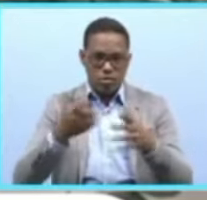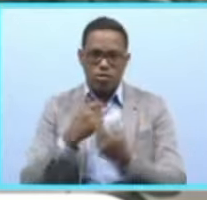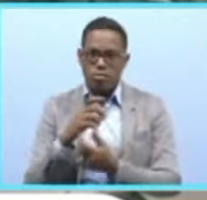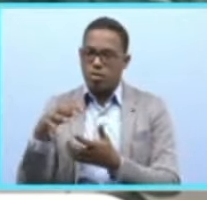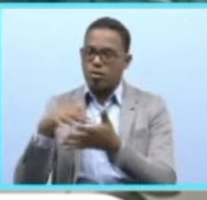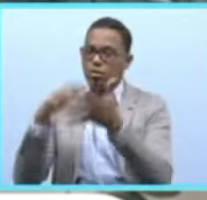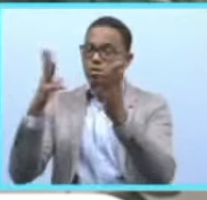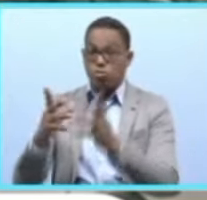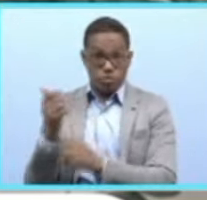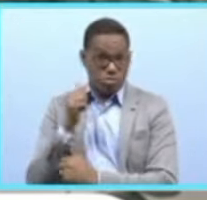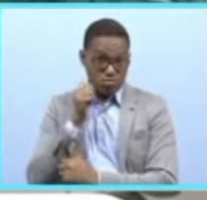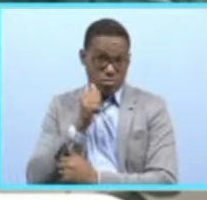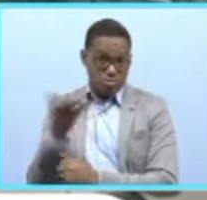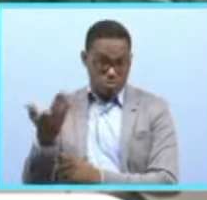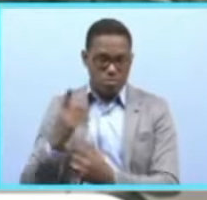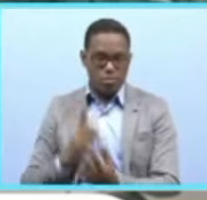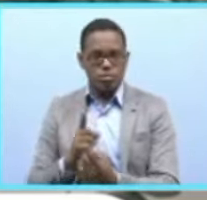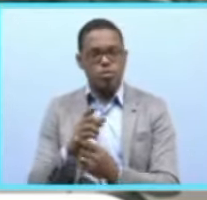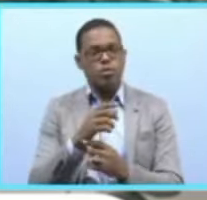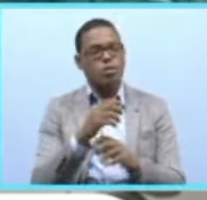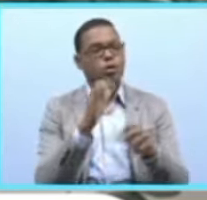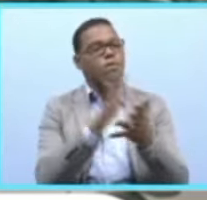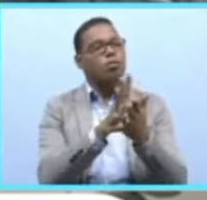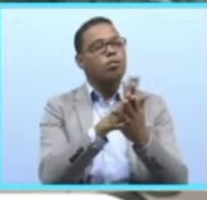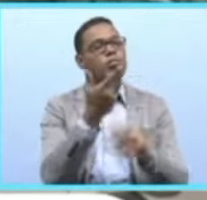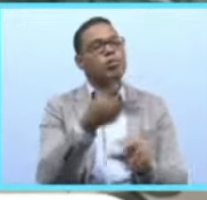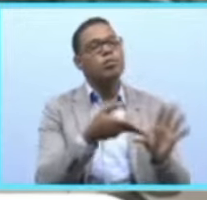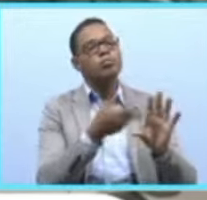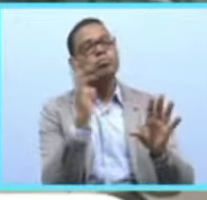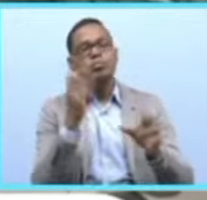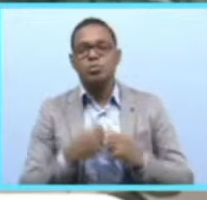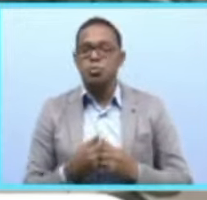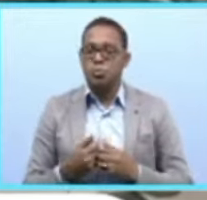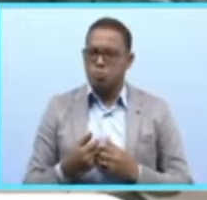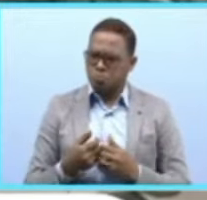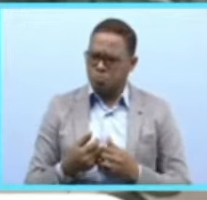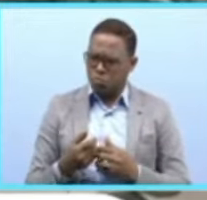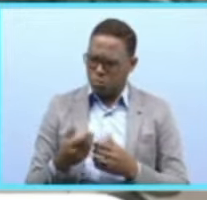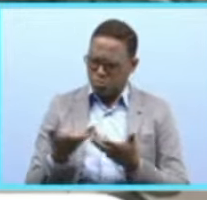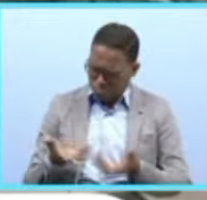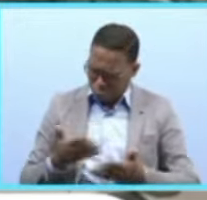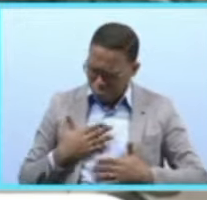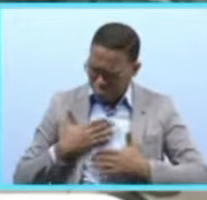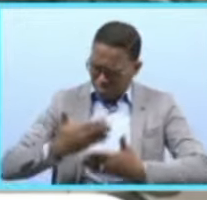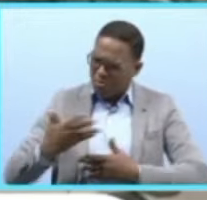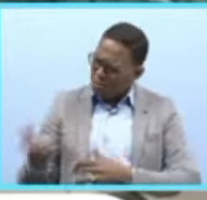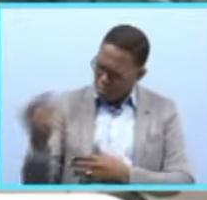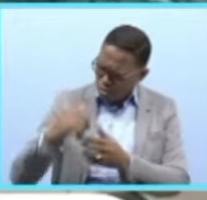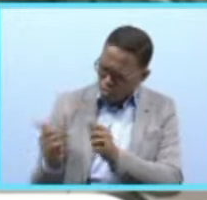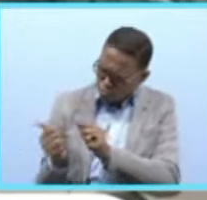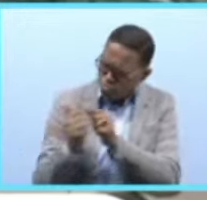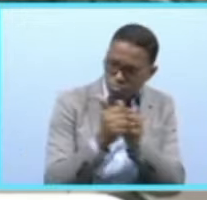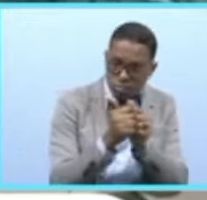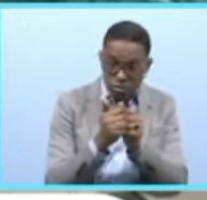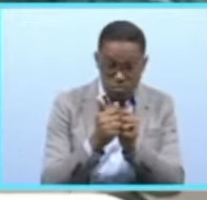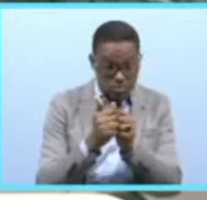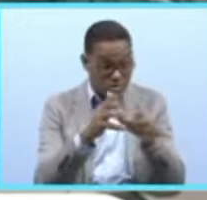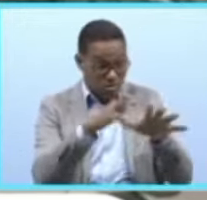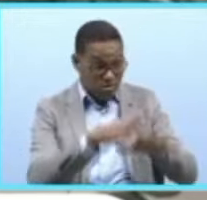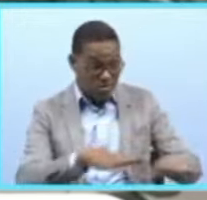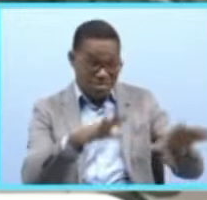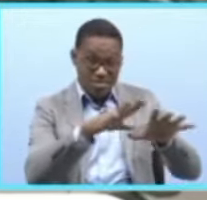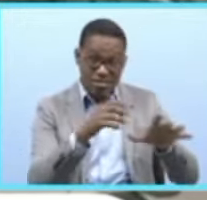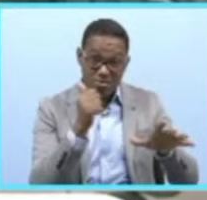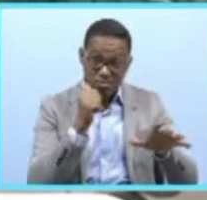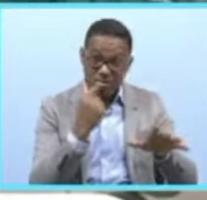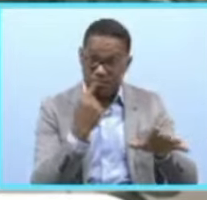estudiantes a la salida del liceo de esa localidad, se ofreció a encaminarla hacia sus hogares. En el camino, según narran las